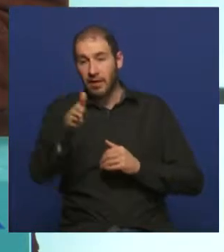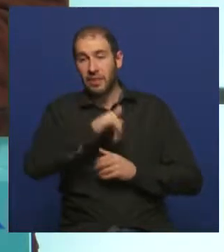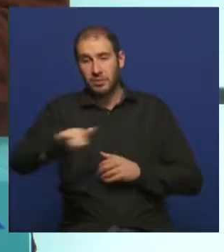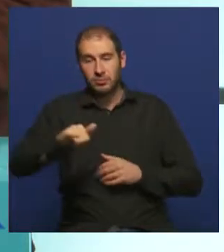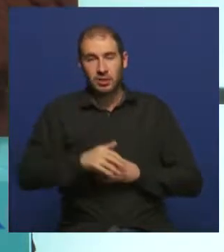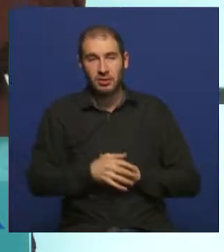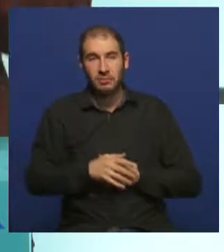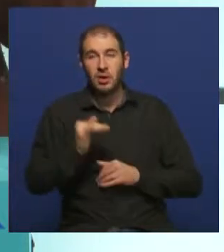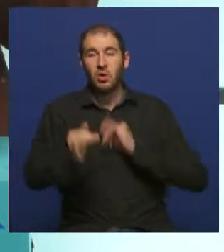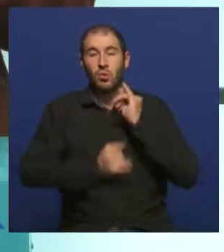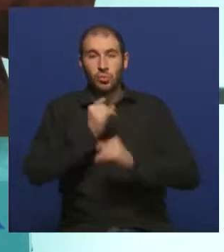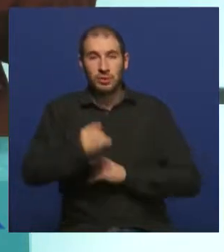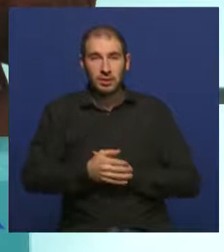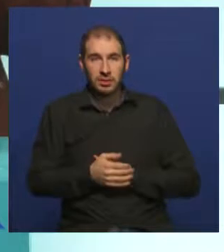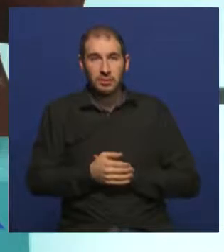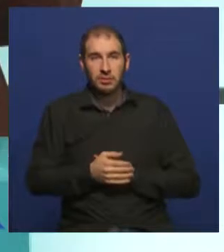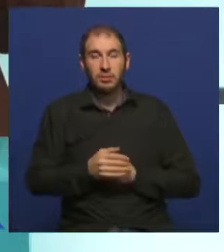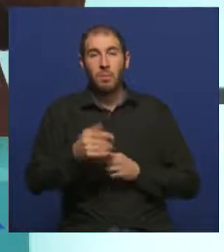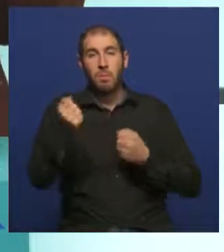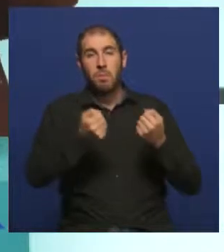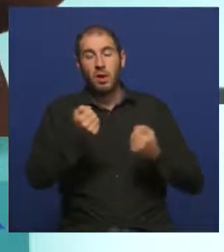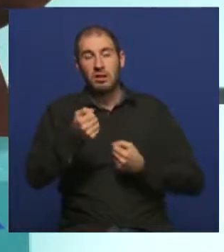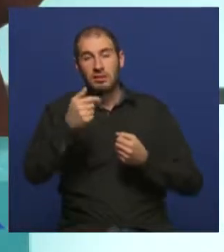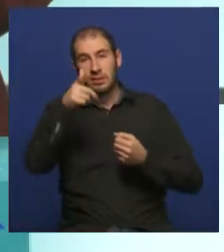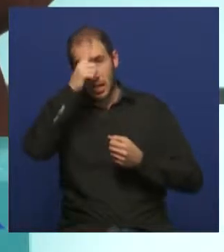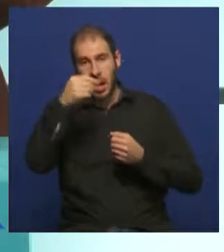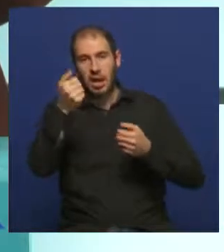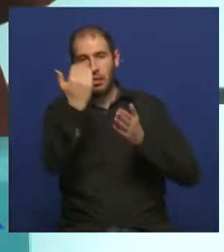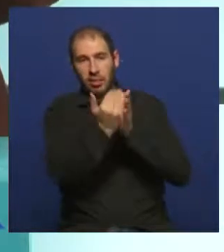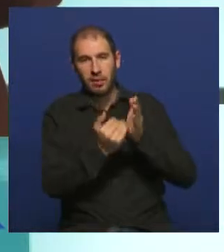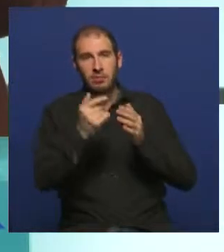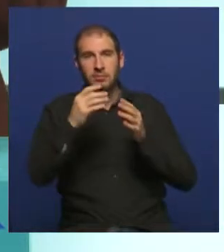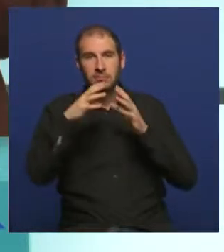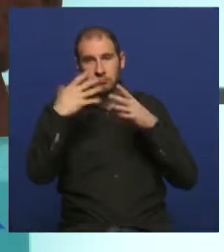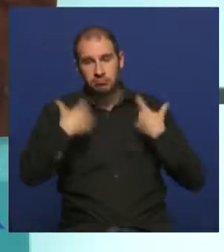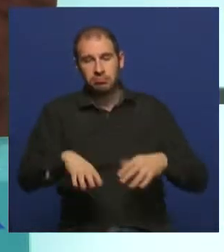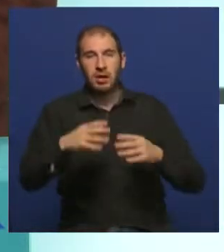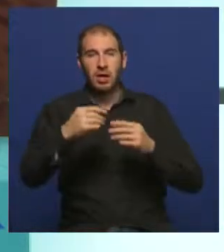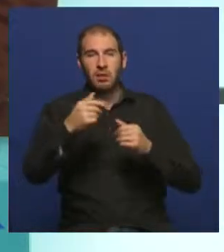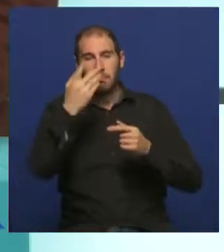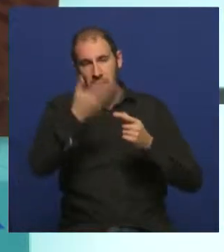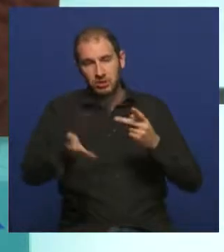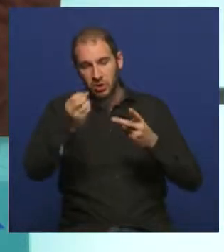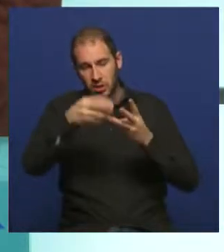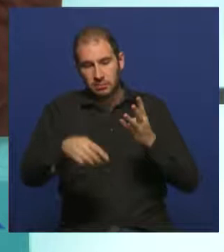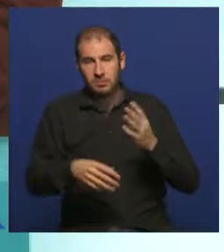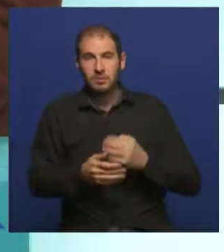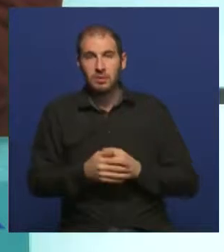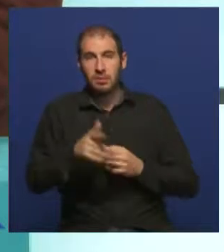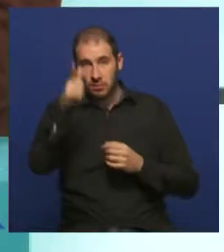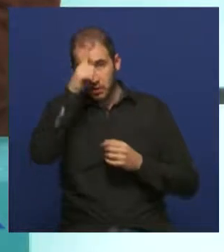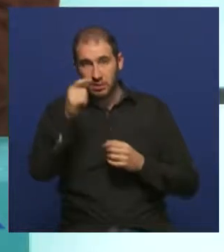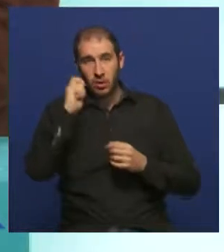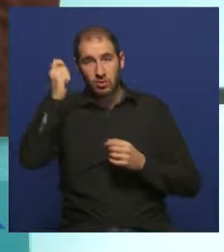denuncia y dice, se presentó un móvil de tales características, usaban borseguí, eran tales personas. La policía lo mandaba